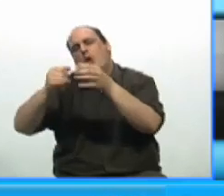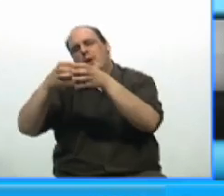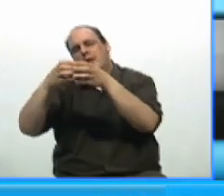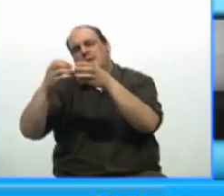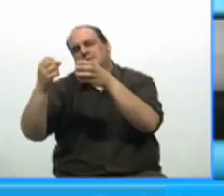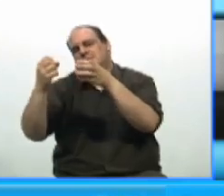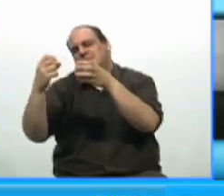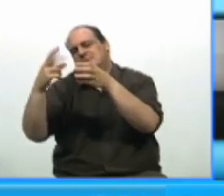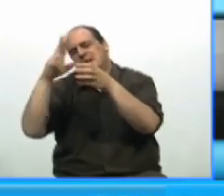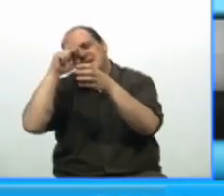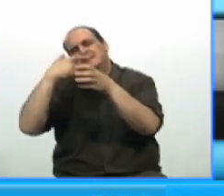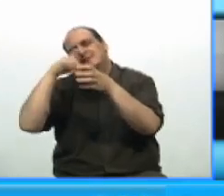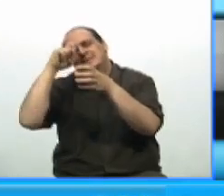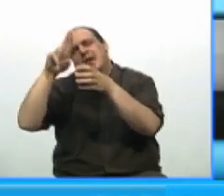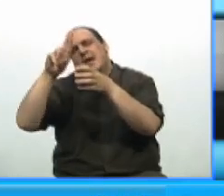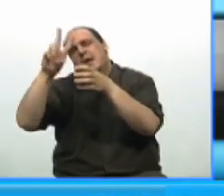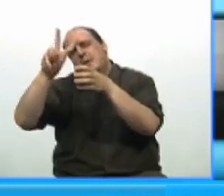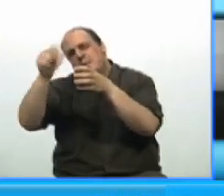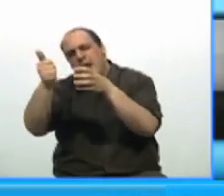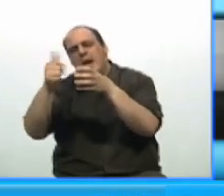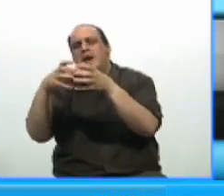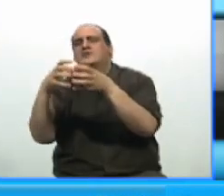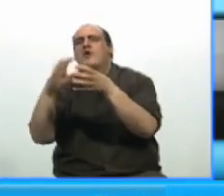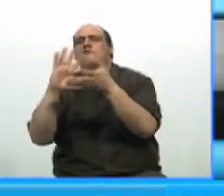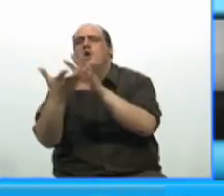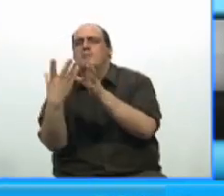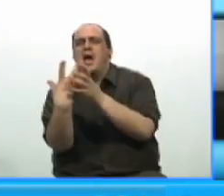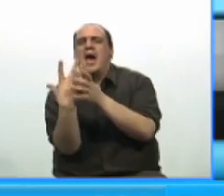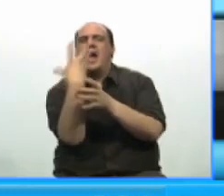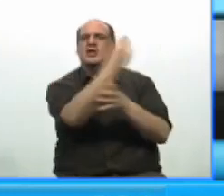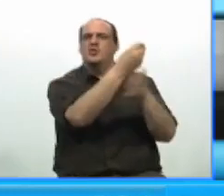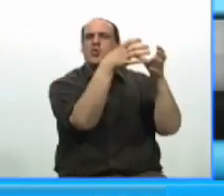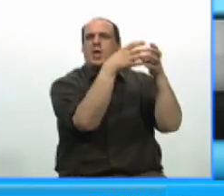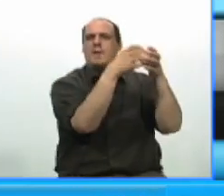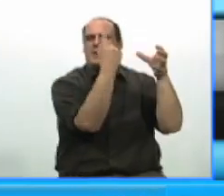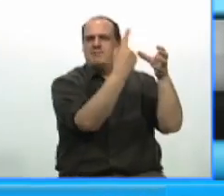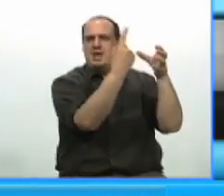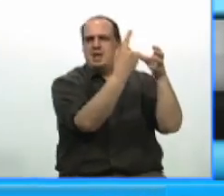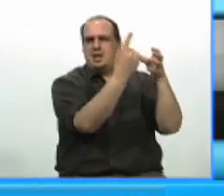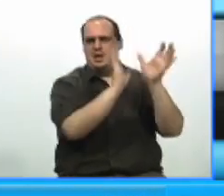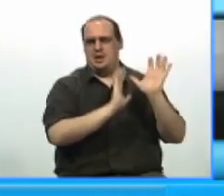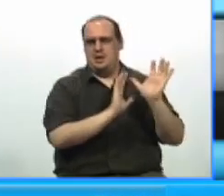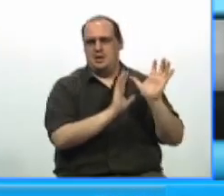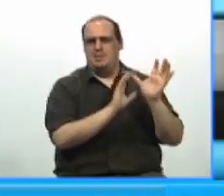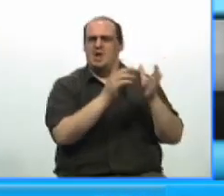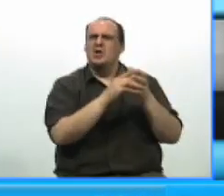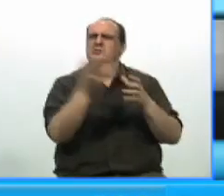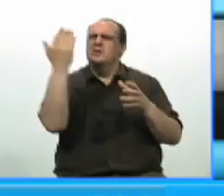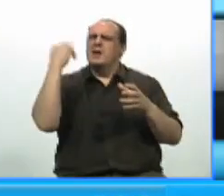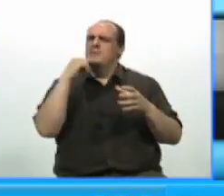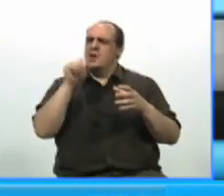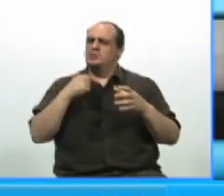muy importante dentro del club porque es el brazo que le da posibilidades a la primera división. Pero volviendo un poco a la